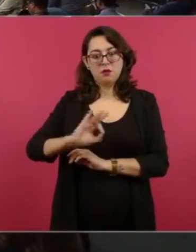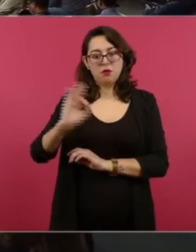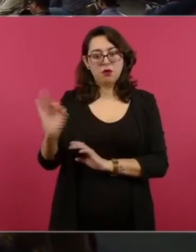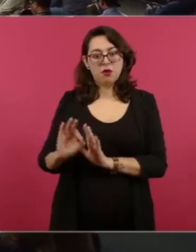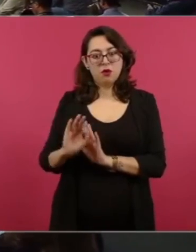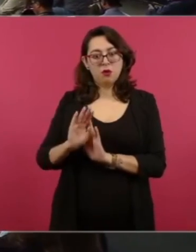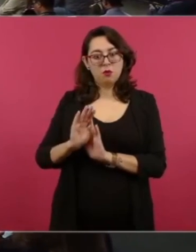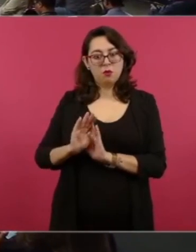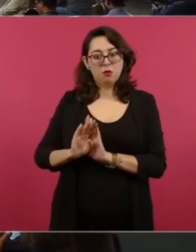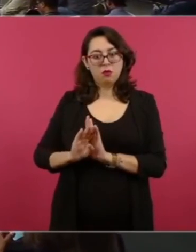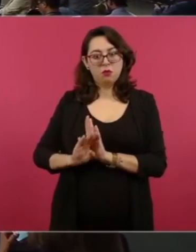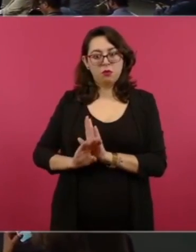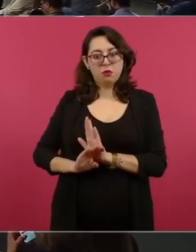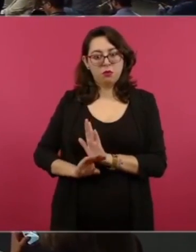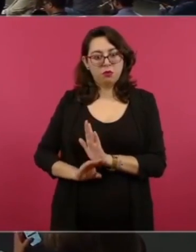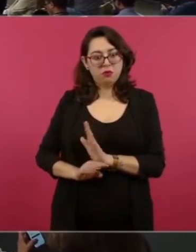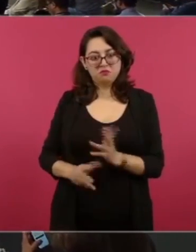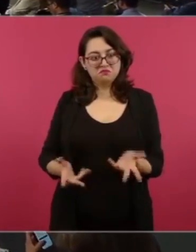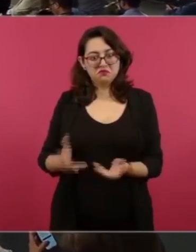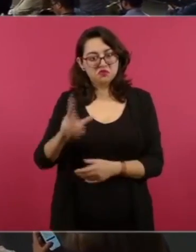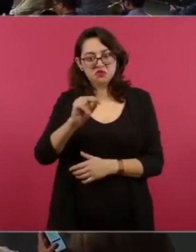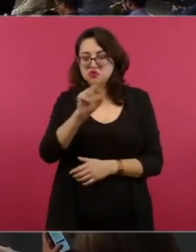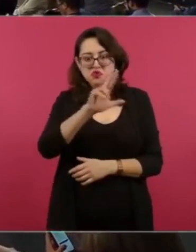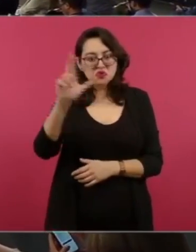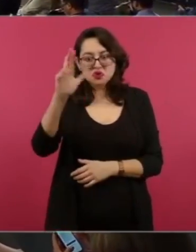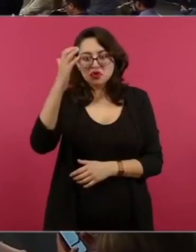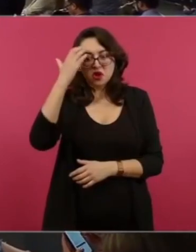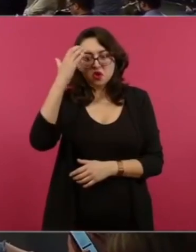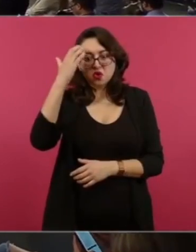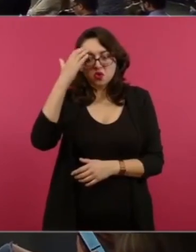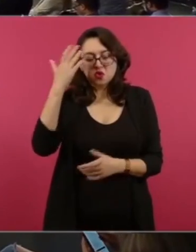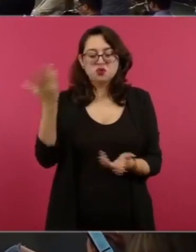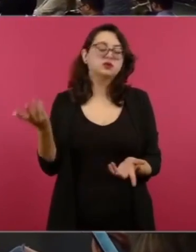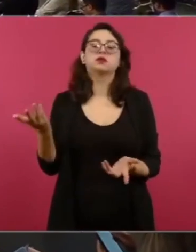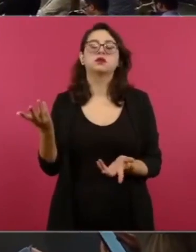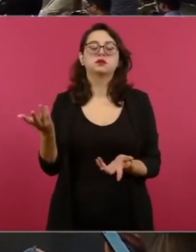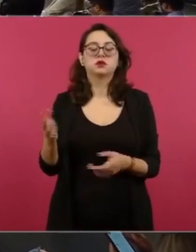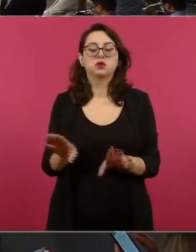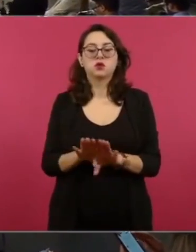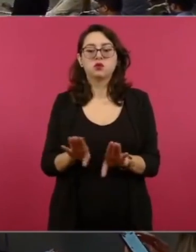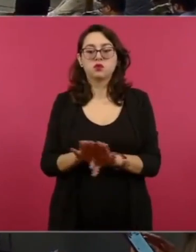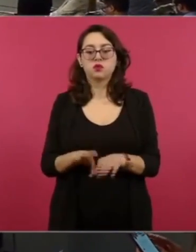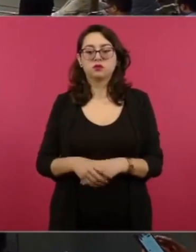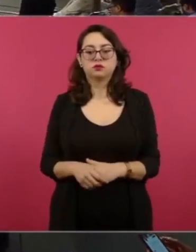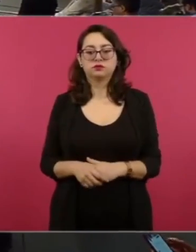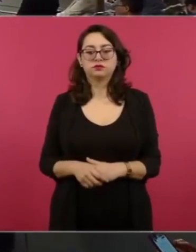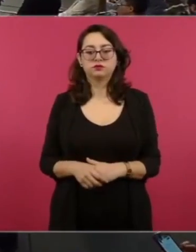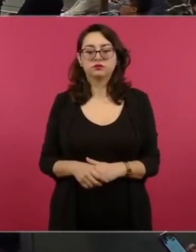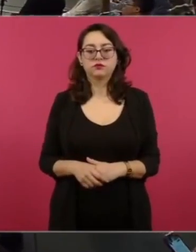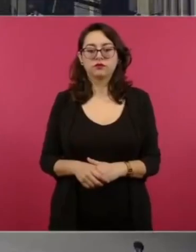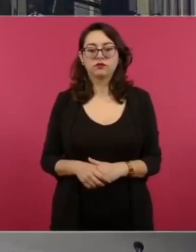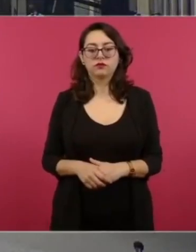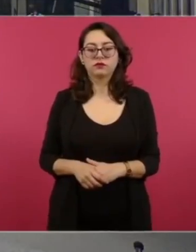se puede reconocer. ¿Qué es lo que sí está funcionando este año, presidente? La gráfica se ve que este